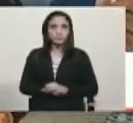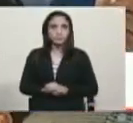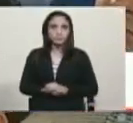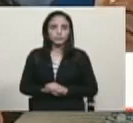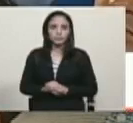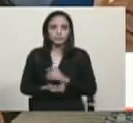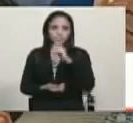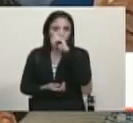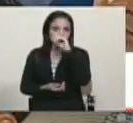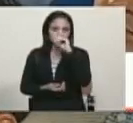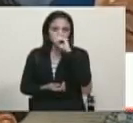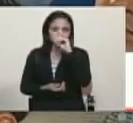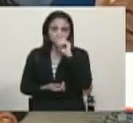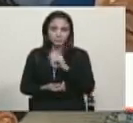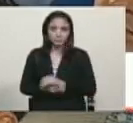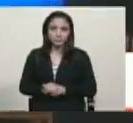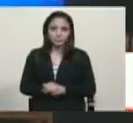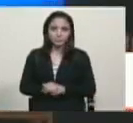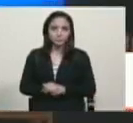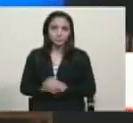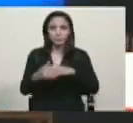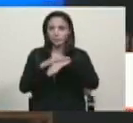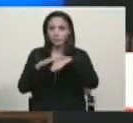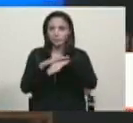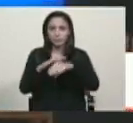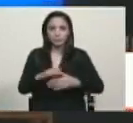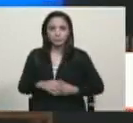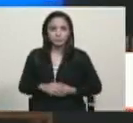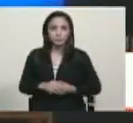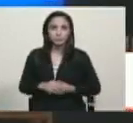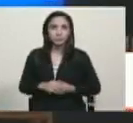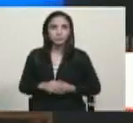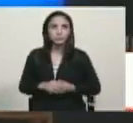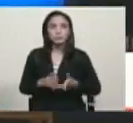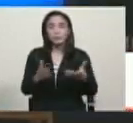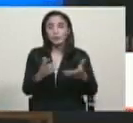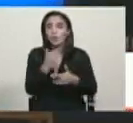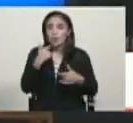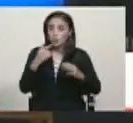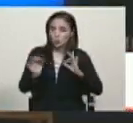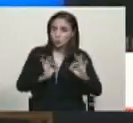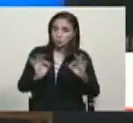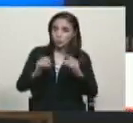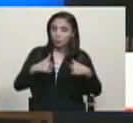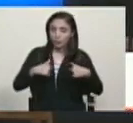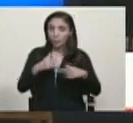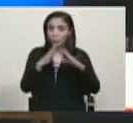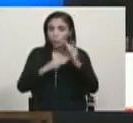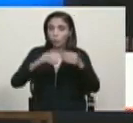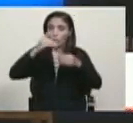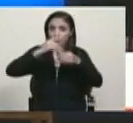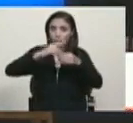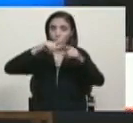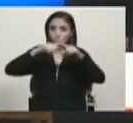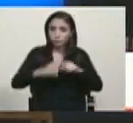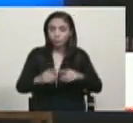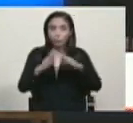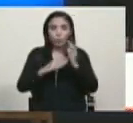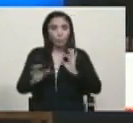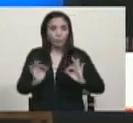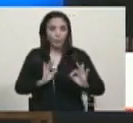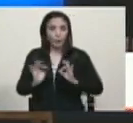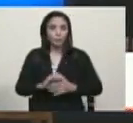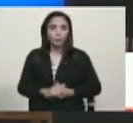gobernador, estuvimos hablando estos días. Yo le dije que me preparara este punto de cuenta y otros más